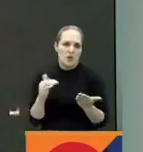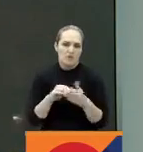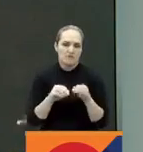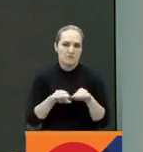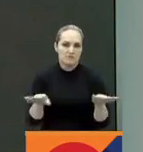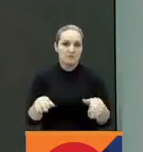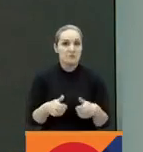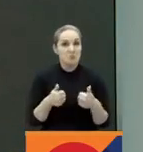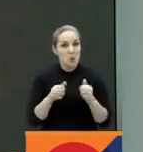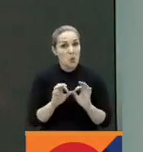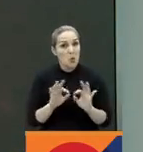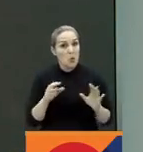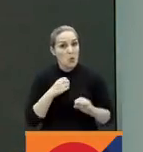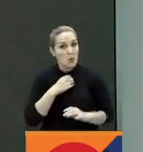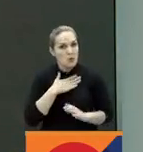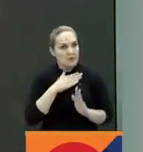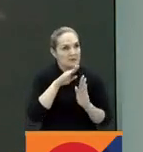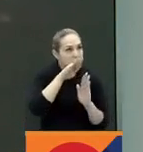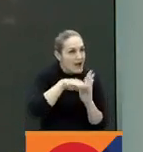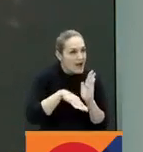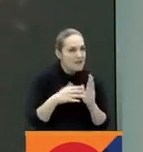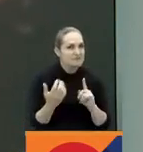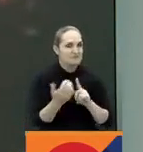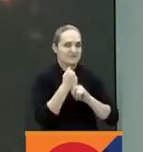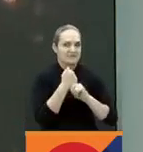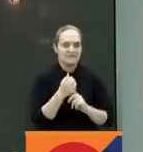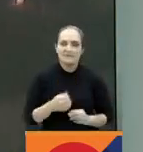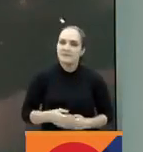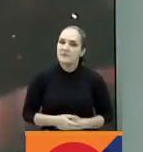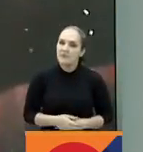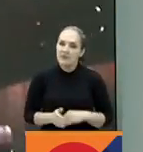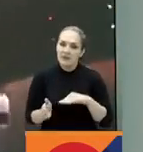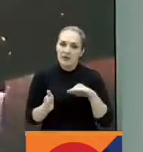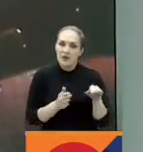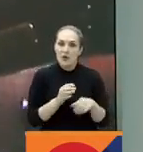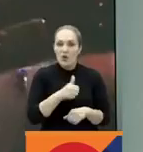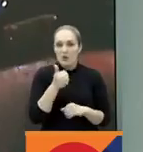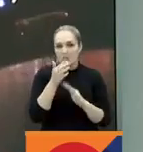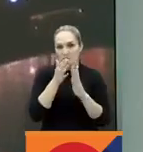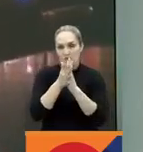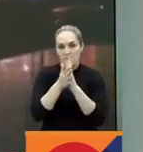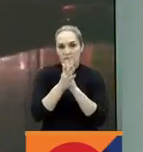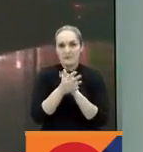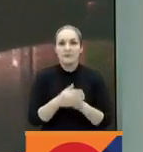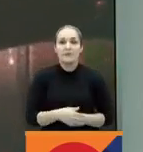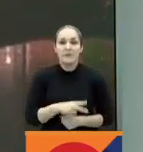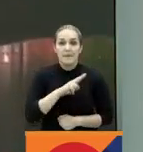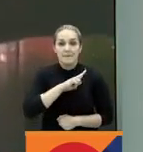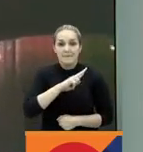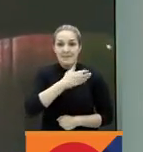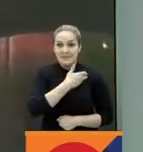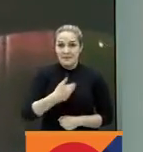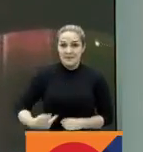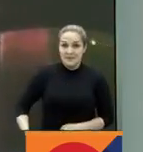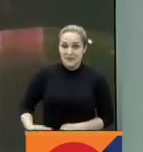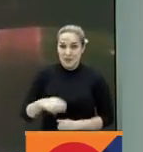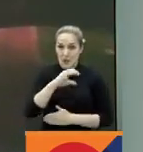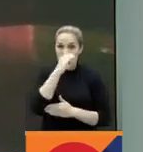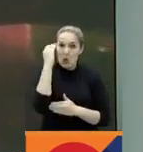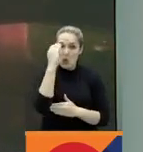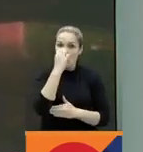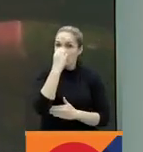Una buena oportunidad para cazar buenas ofertas en la red. Por otro lado, durante su visita a la India, la vicepresidenta y canciller Marta Lucía